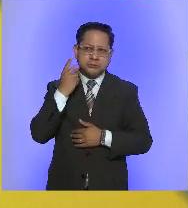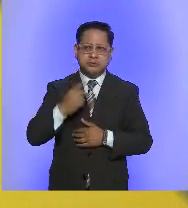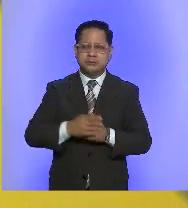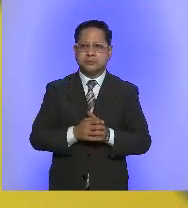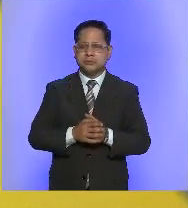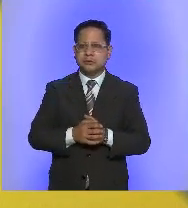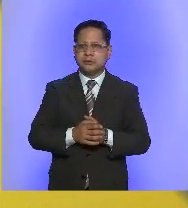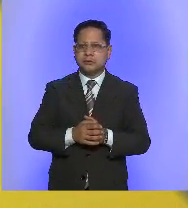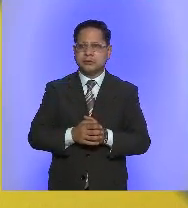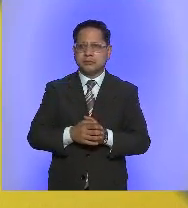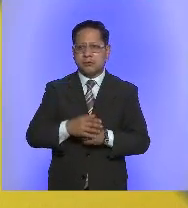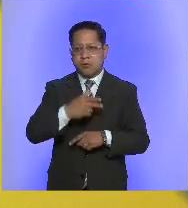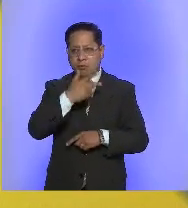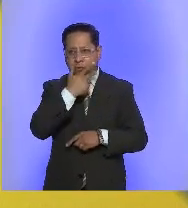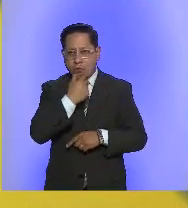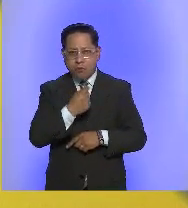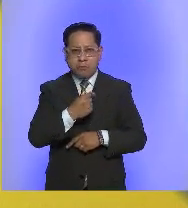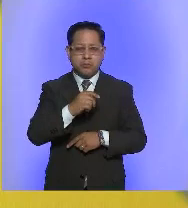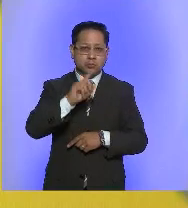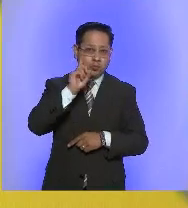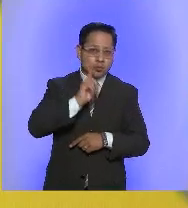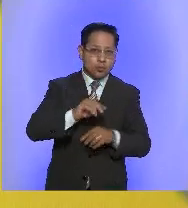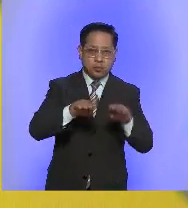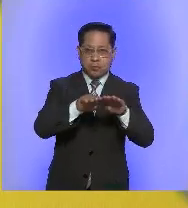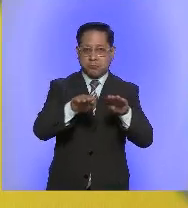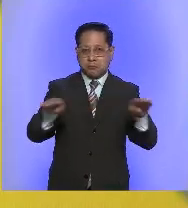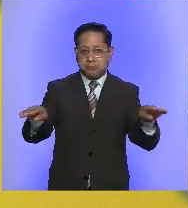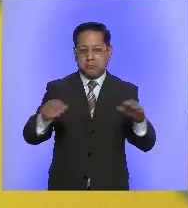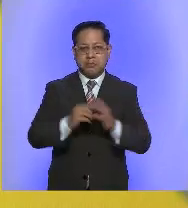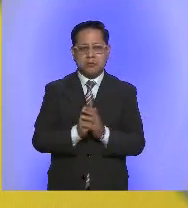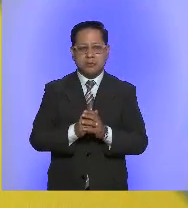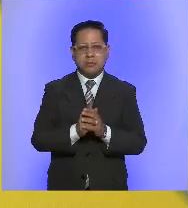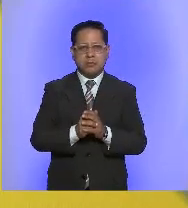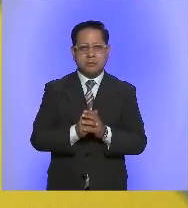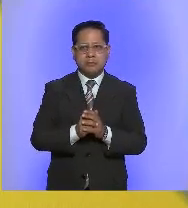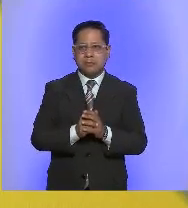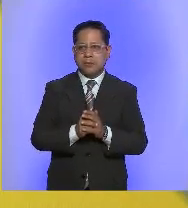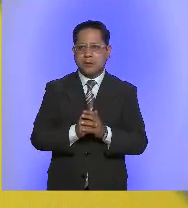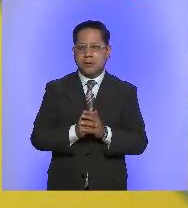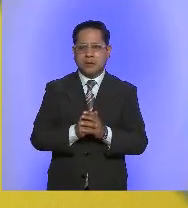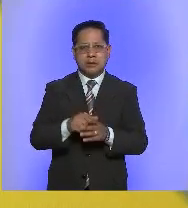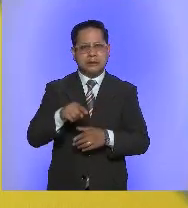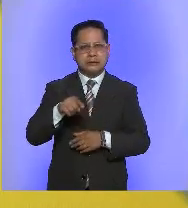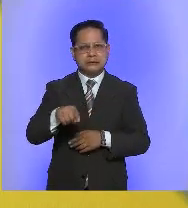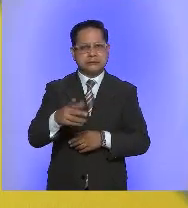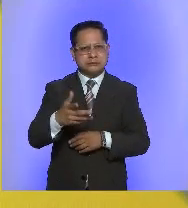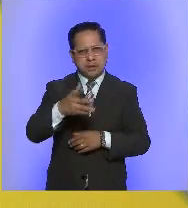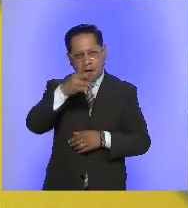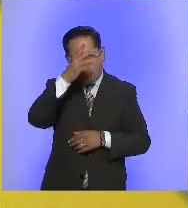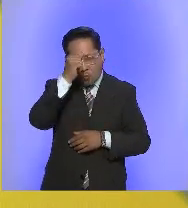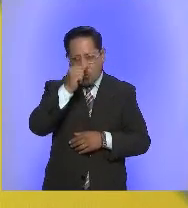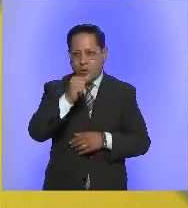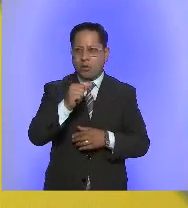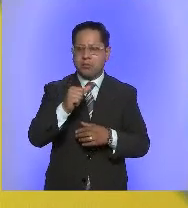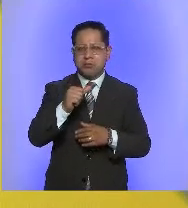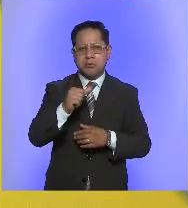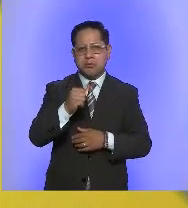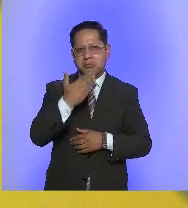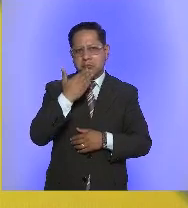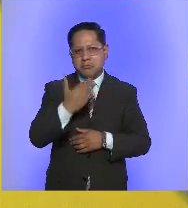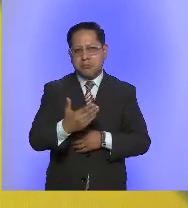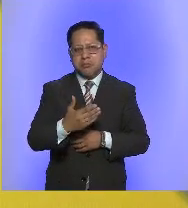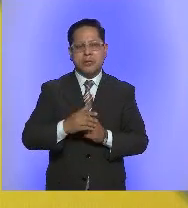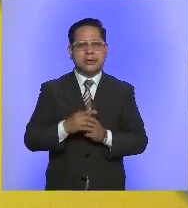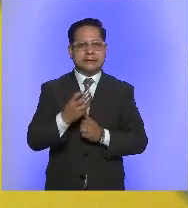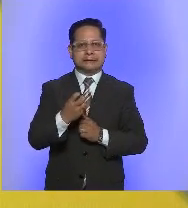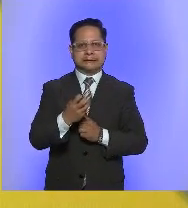mujeres. Gracias a algunas acciones afirmativas, a los acuerdos que emitimos en el seno del Consejo General,